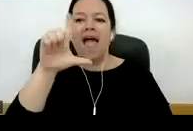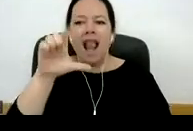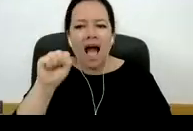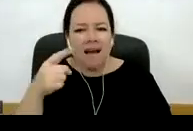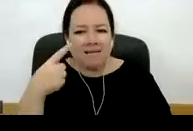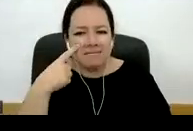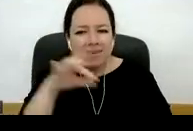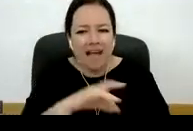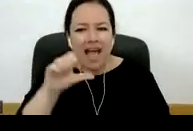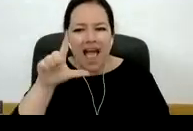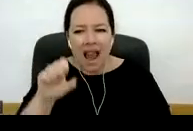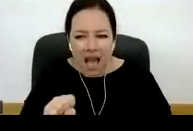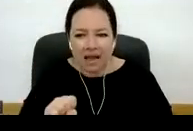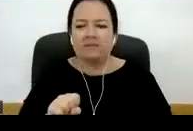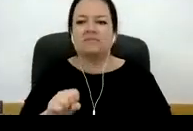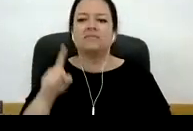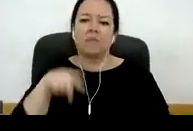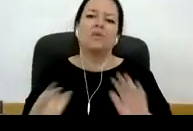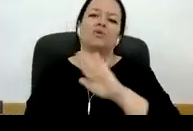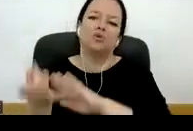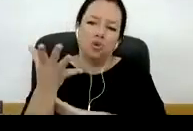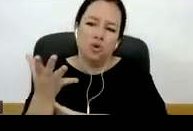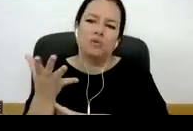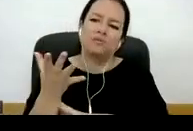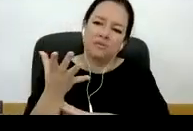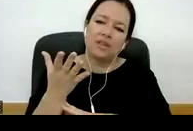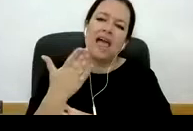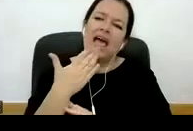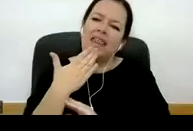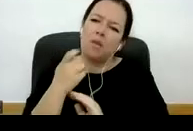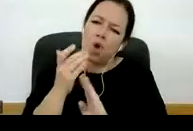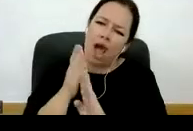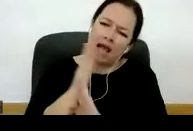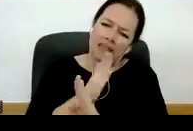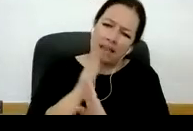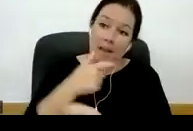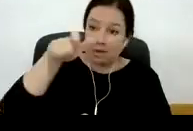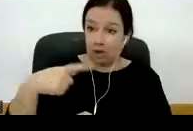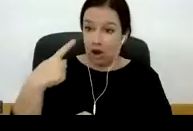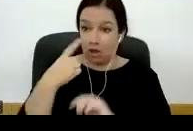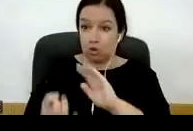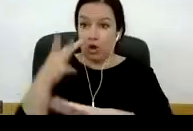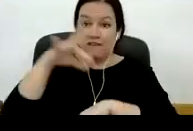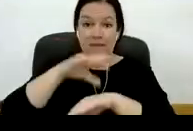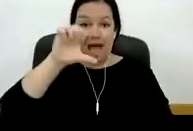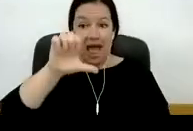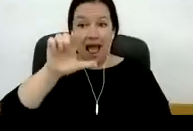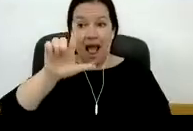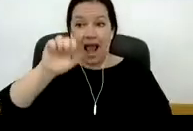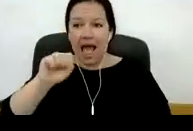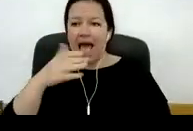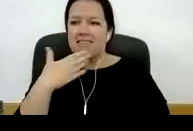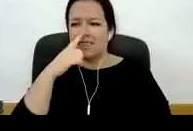lateral amiotrófica, que esa también es de una edad un poquito anterior. Normalmente los pacientes que vemos con ELA están entre los